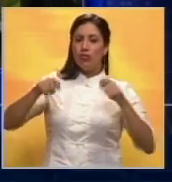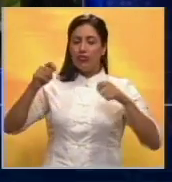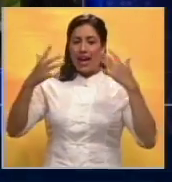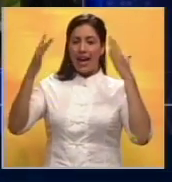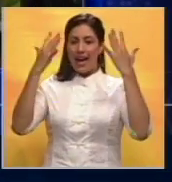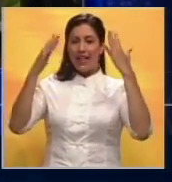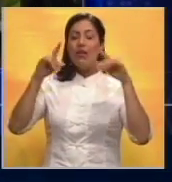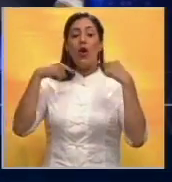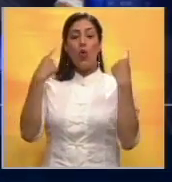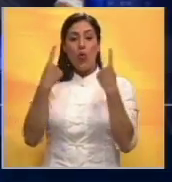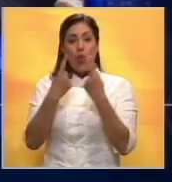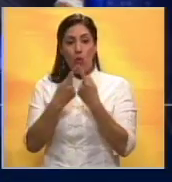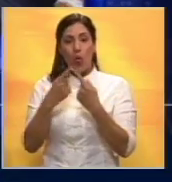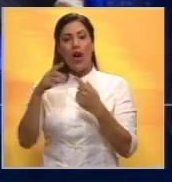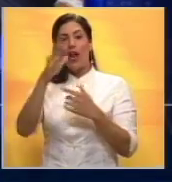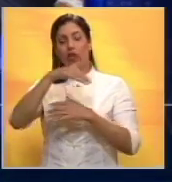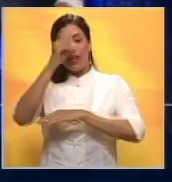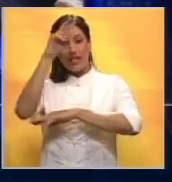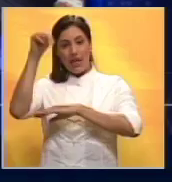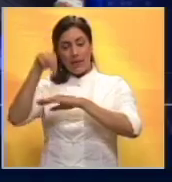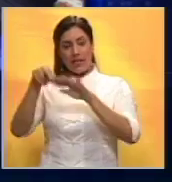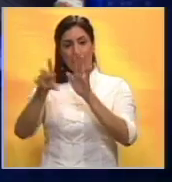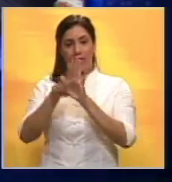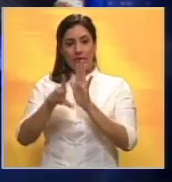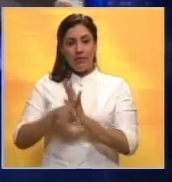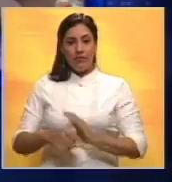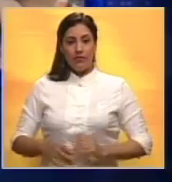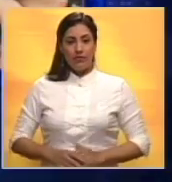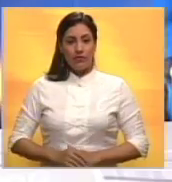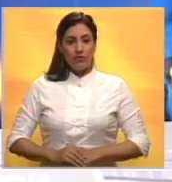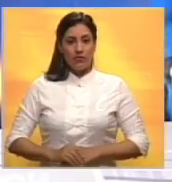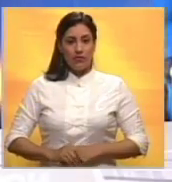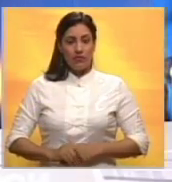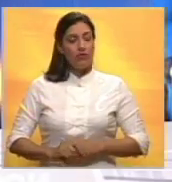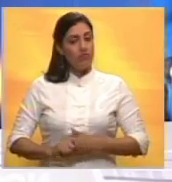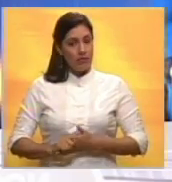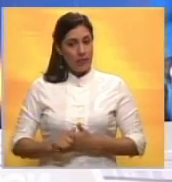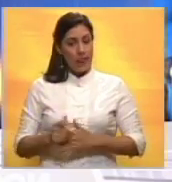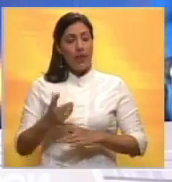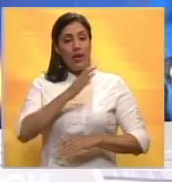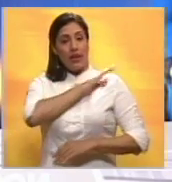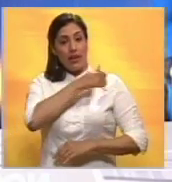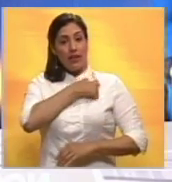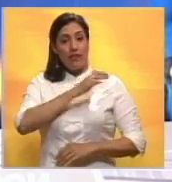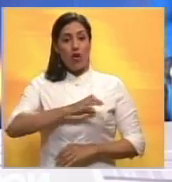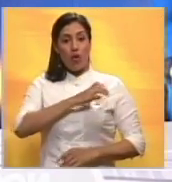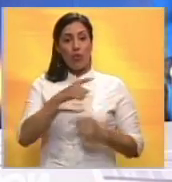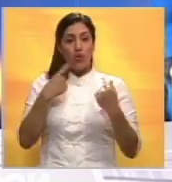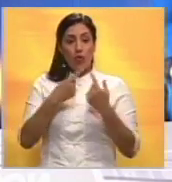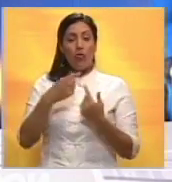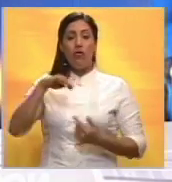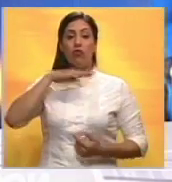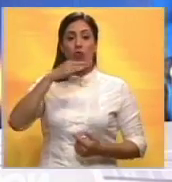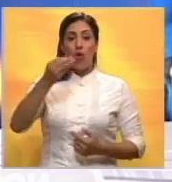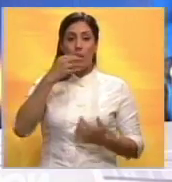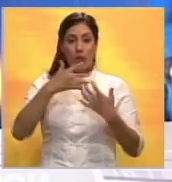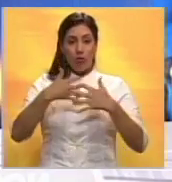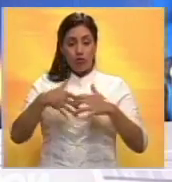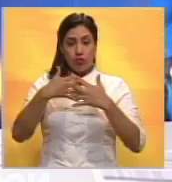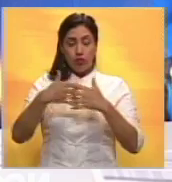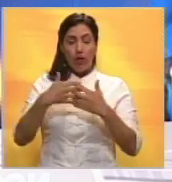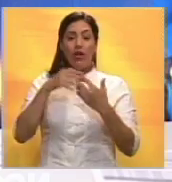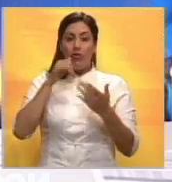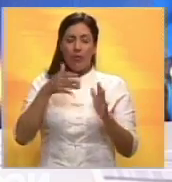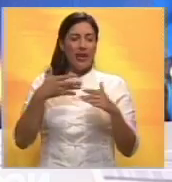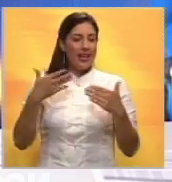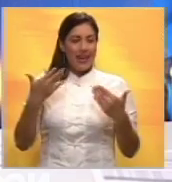carnaval al hemiciclo del palacio Federal legislativo el jefe de los comités locales de abastecimiento y producción Fredy